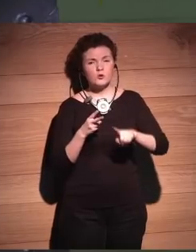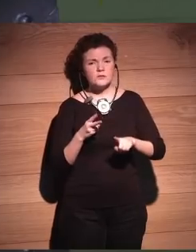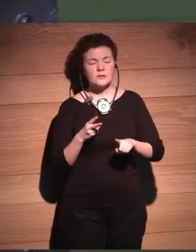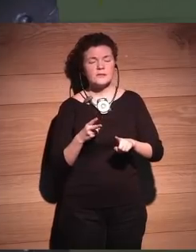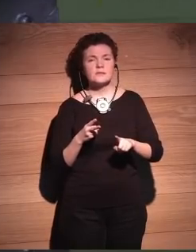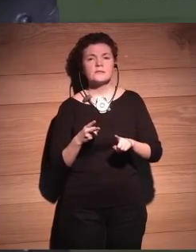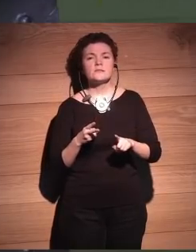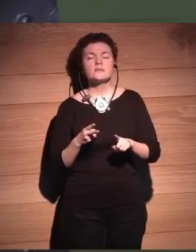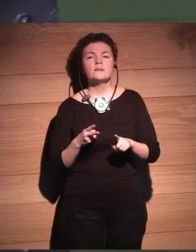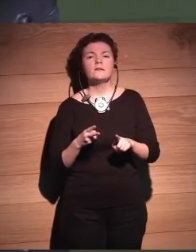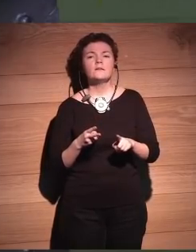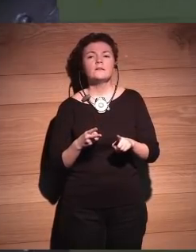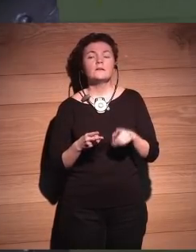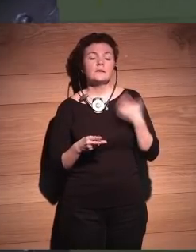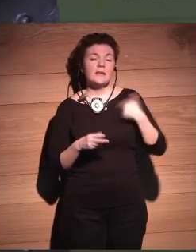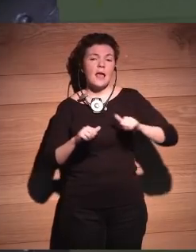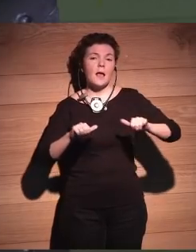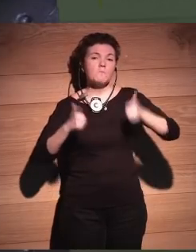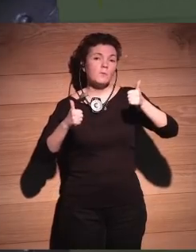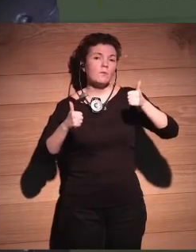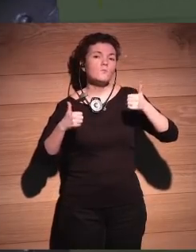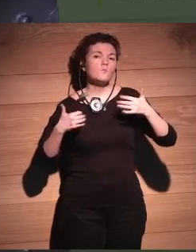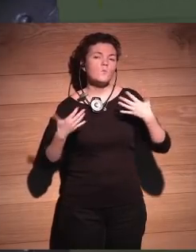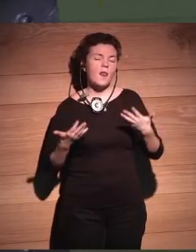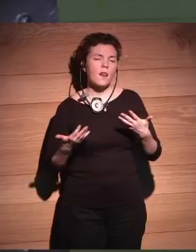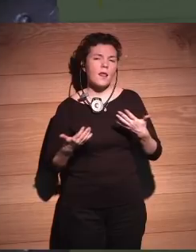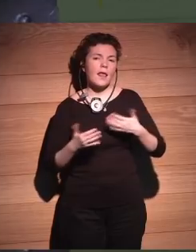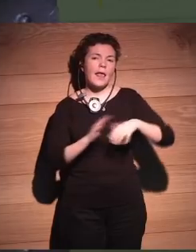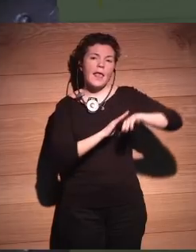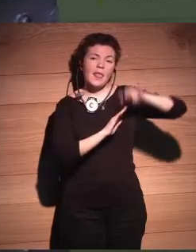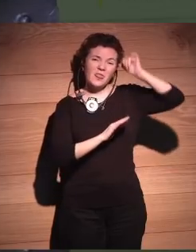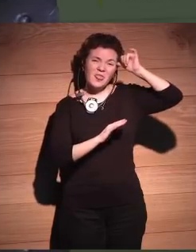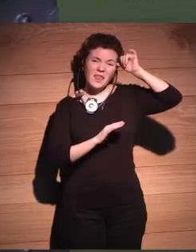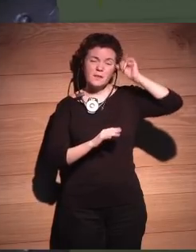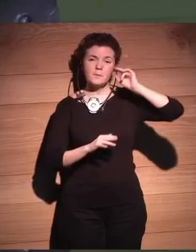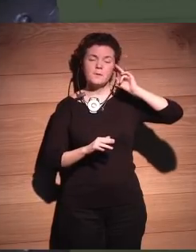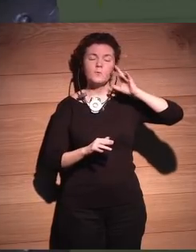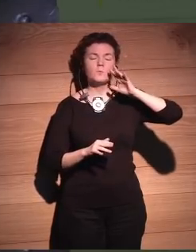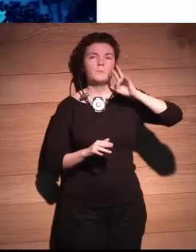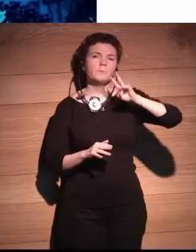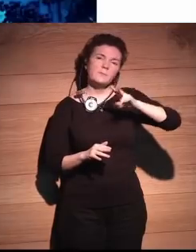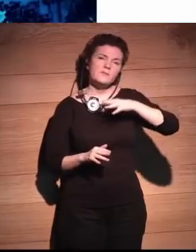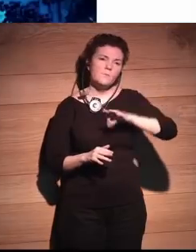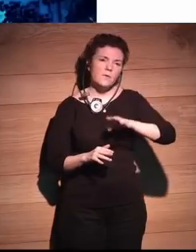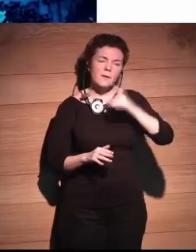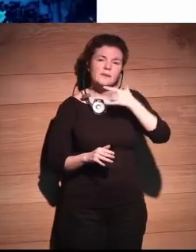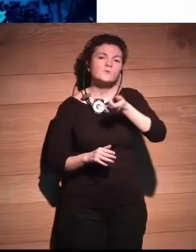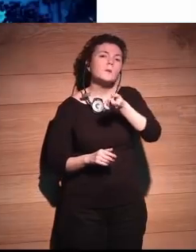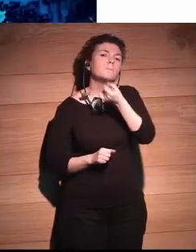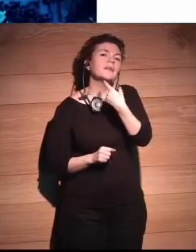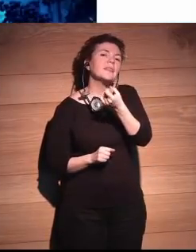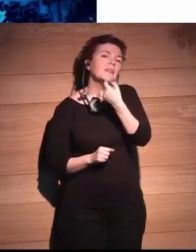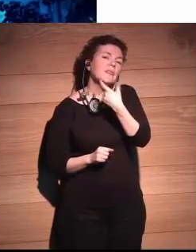que ya se han aprobado. A la izquierda podemos ver que dice, bueno, es una